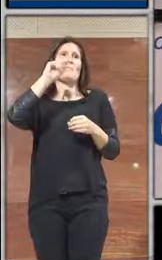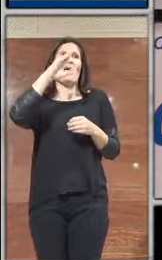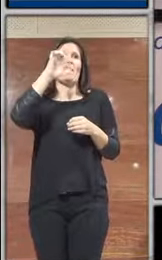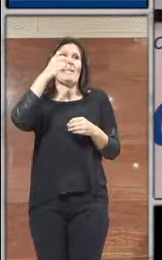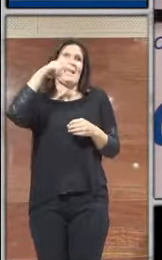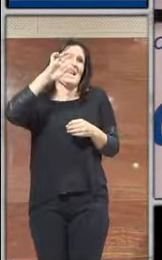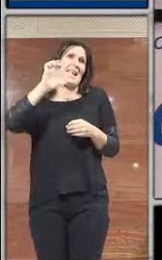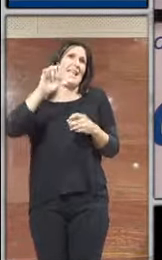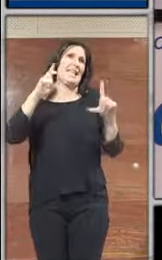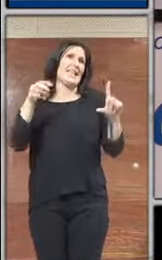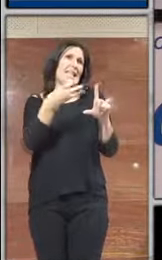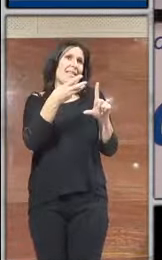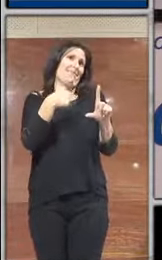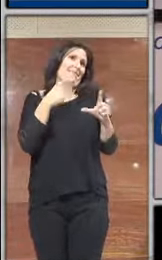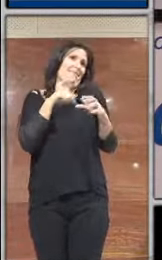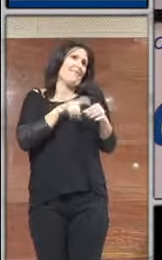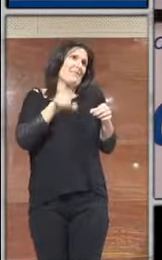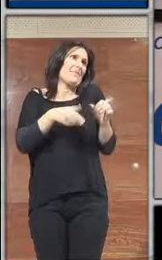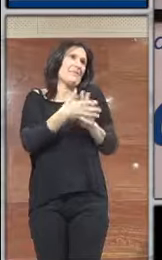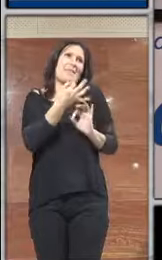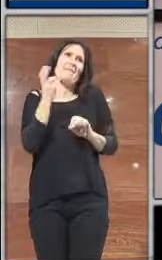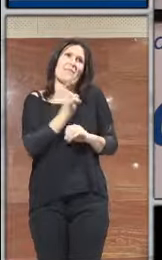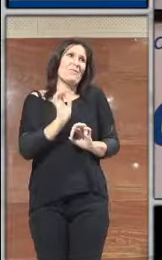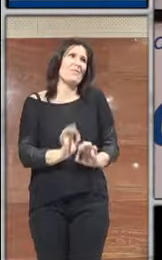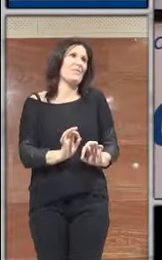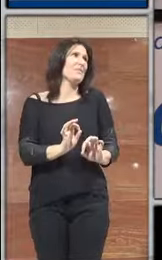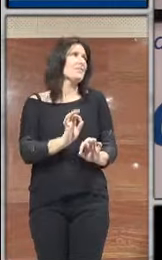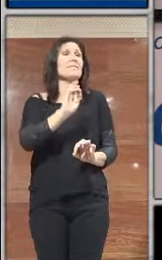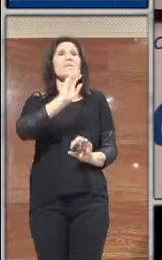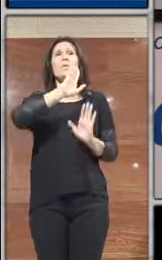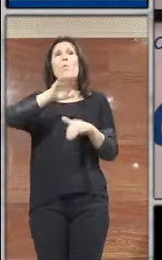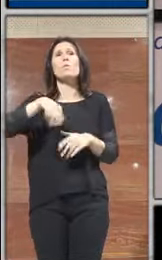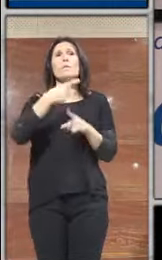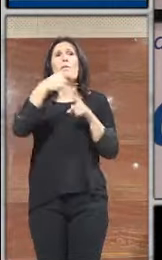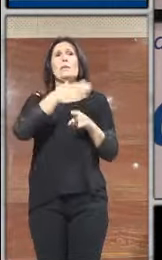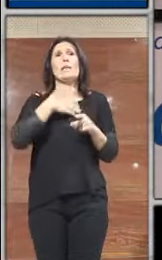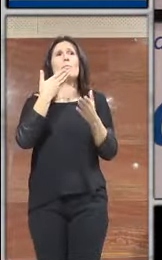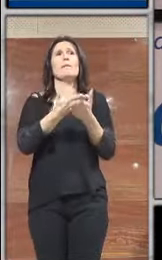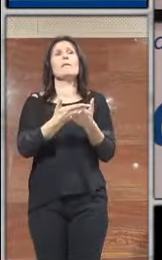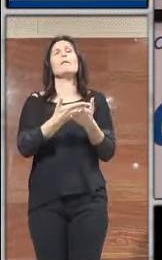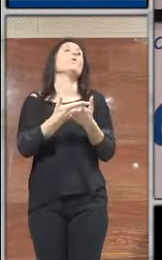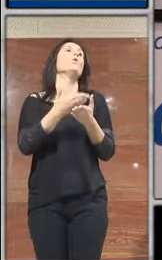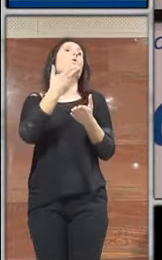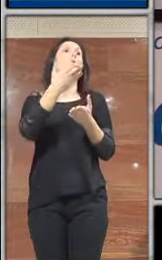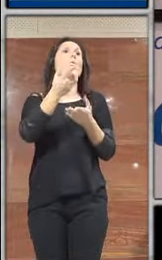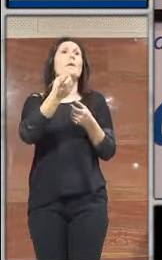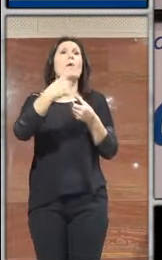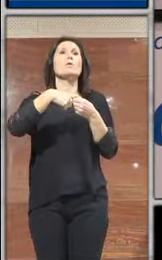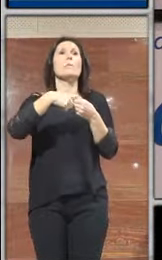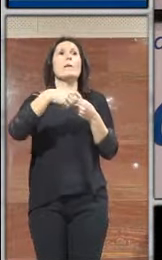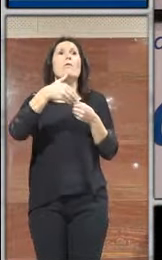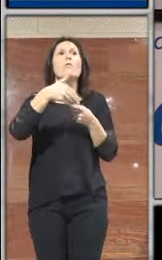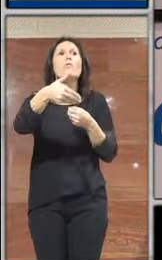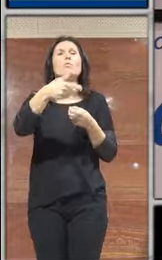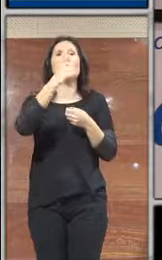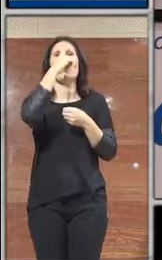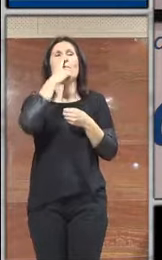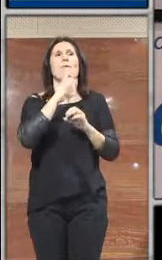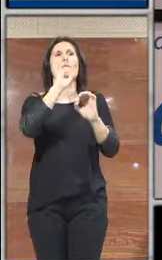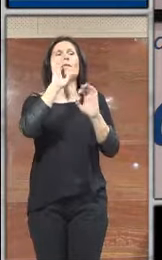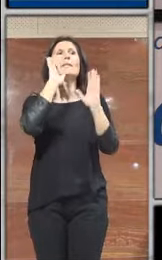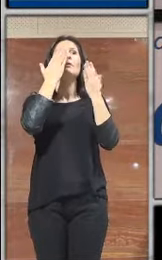presentes una última cosa que os queríamos pedir es una contribución para el futuro perfil de Facebook y es una